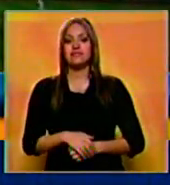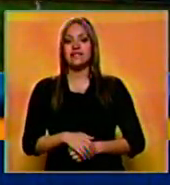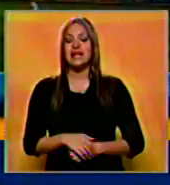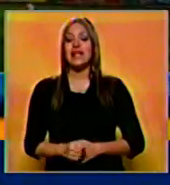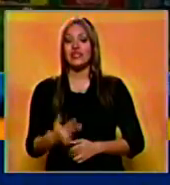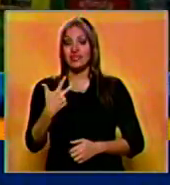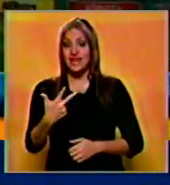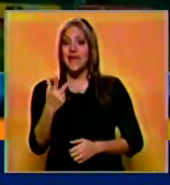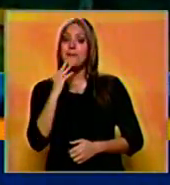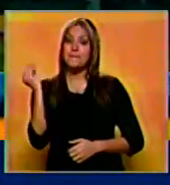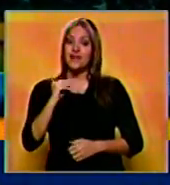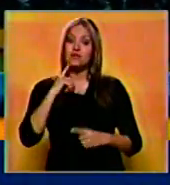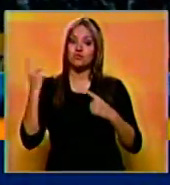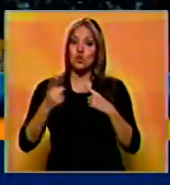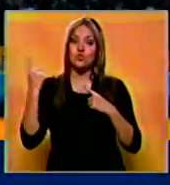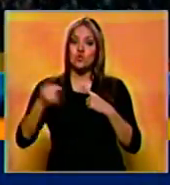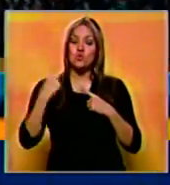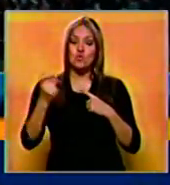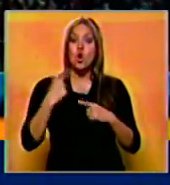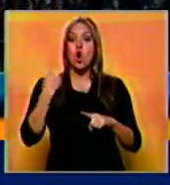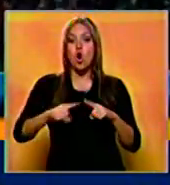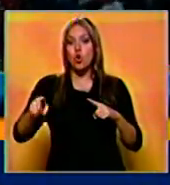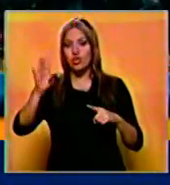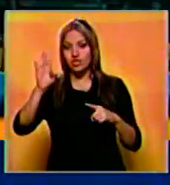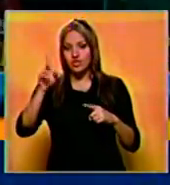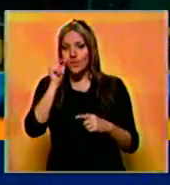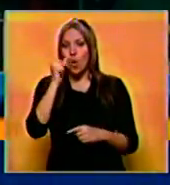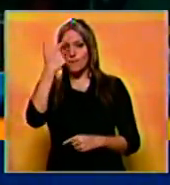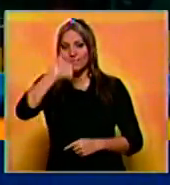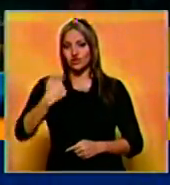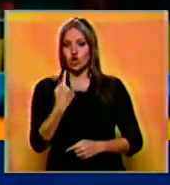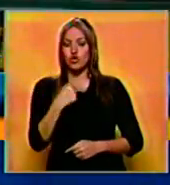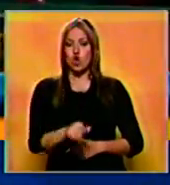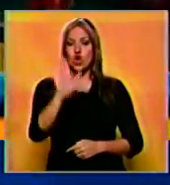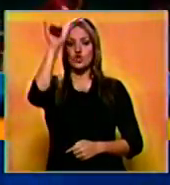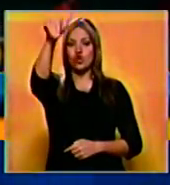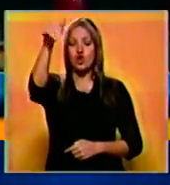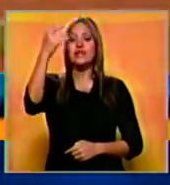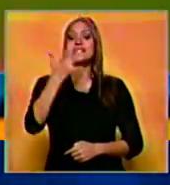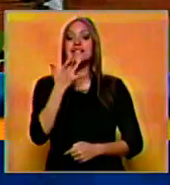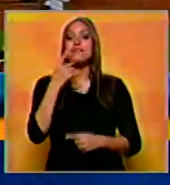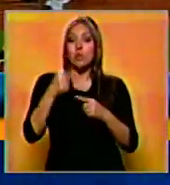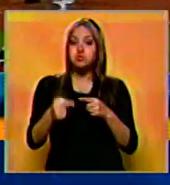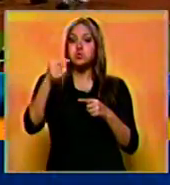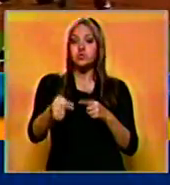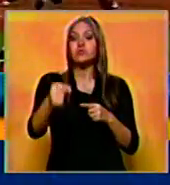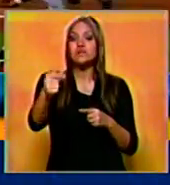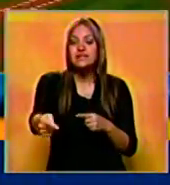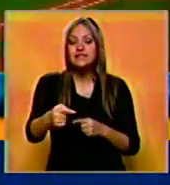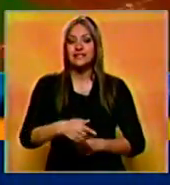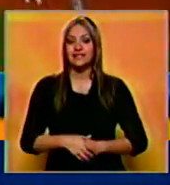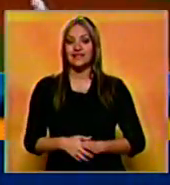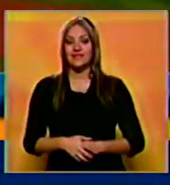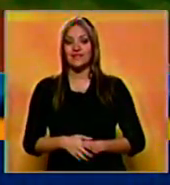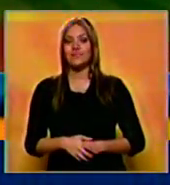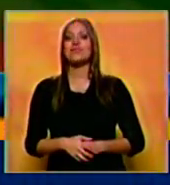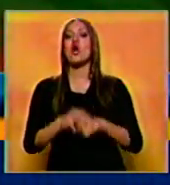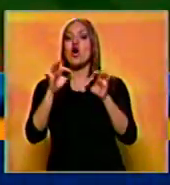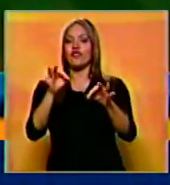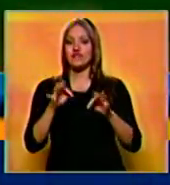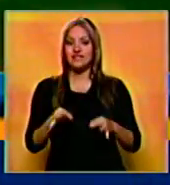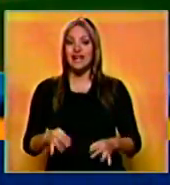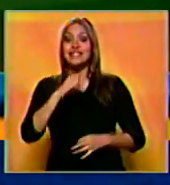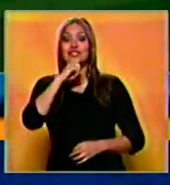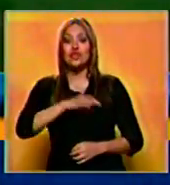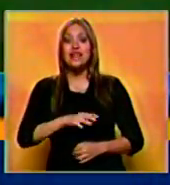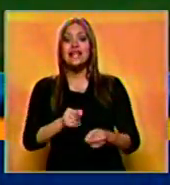de 3 anotaciones. Jonrón solitario de Stephen Drew y sencillo de Mike Napoli. Victorino se vieron así el histórico